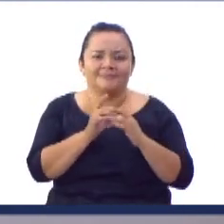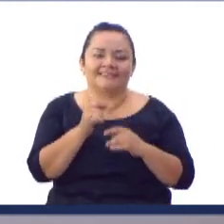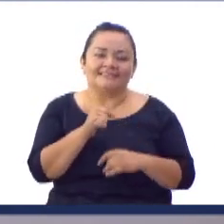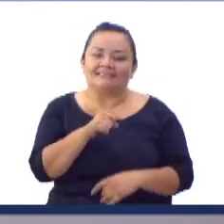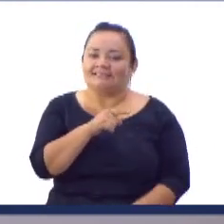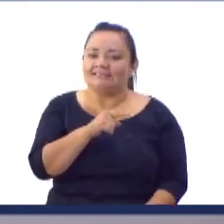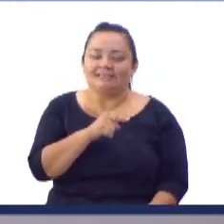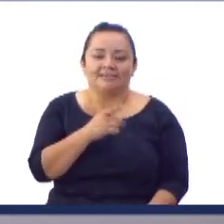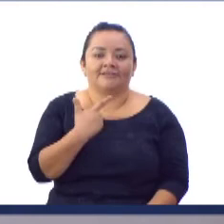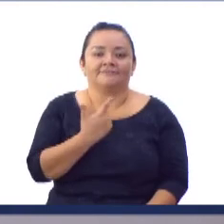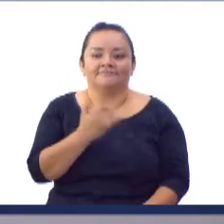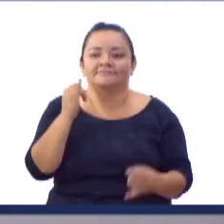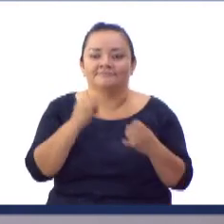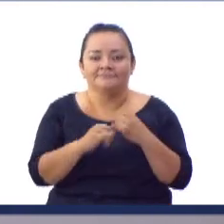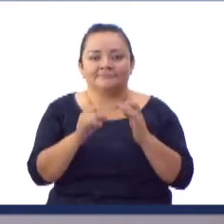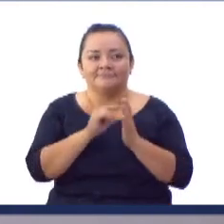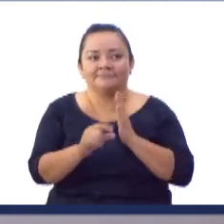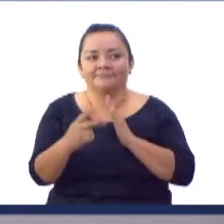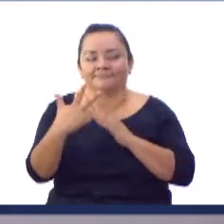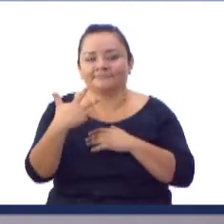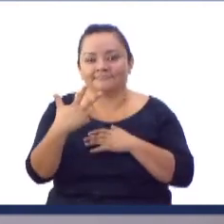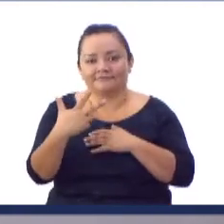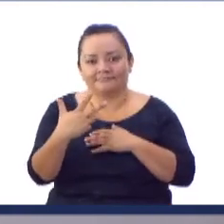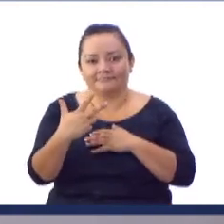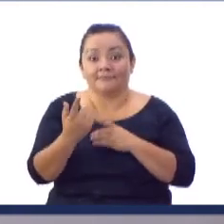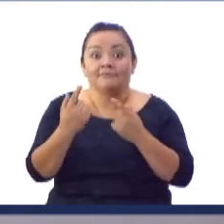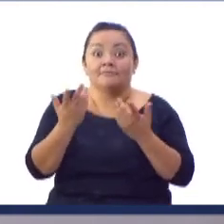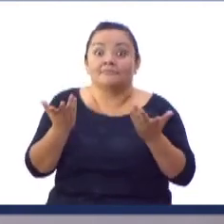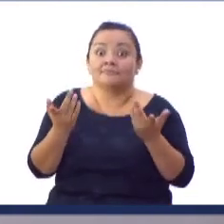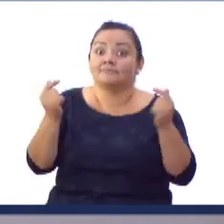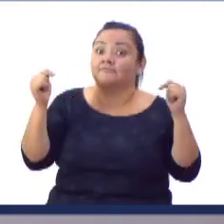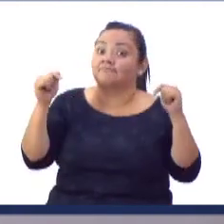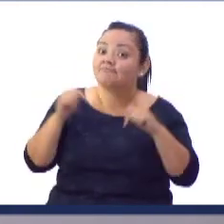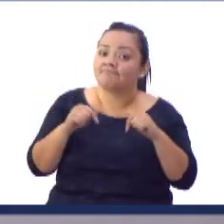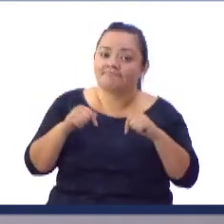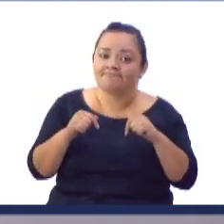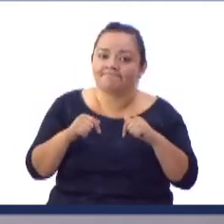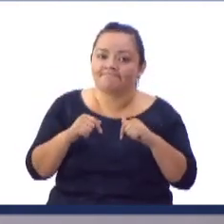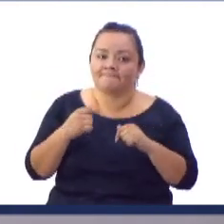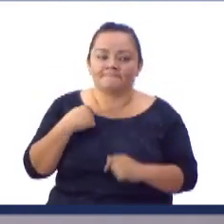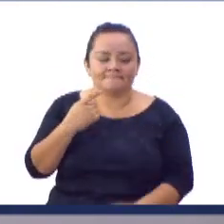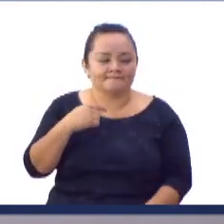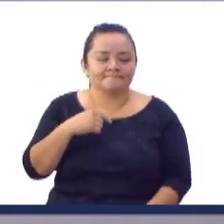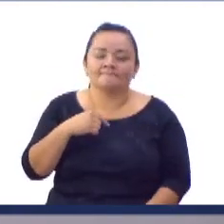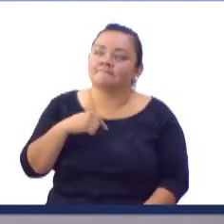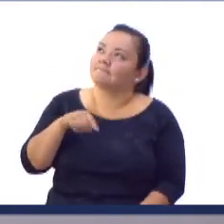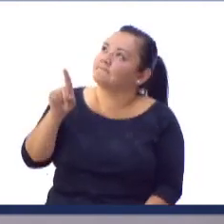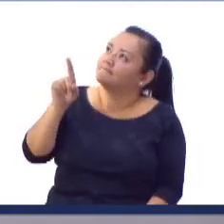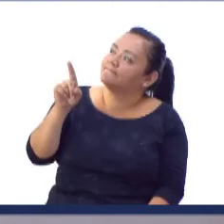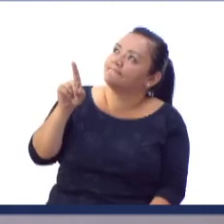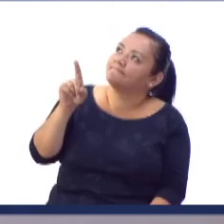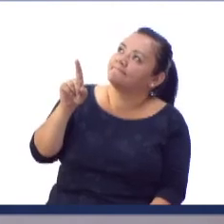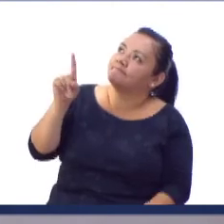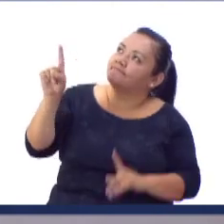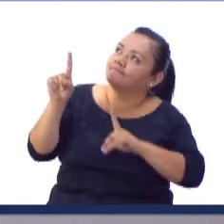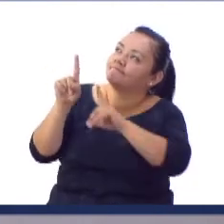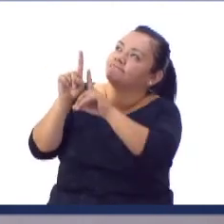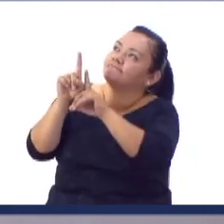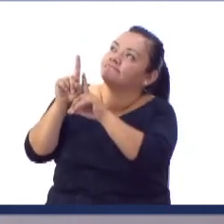enemigo y con esto termine el versículo 13 pero ahora que está ahí yo voy a ti papito